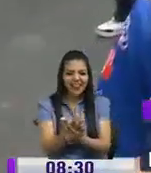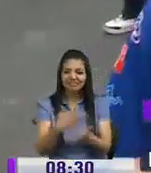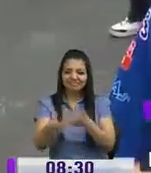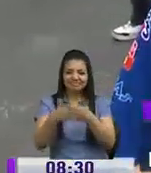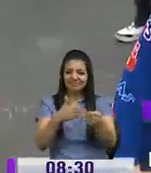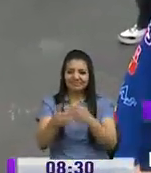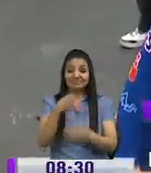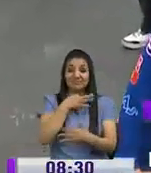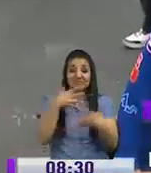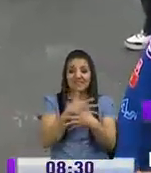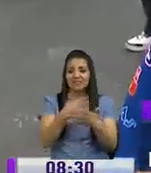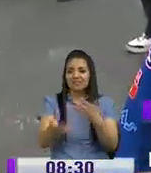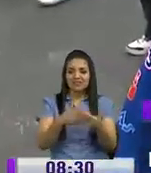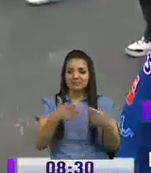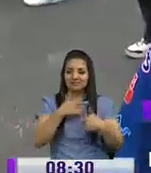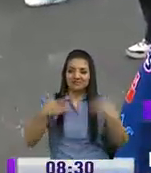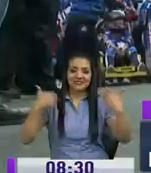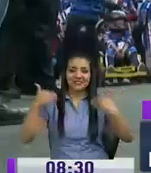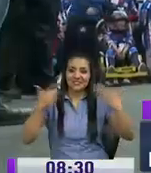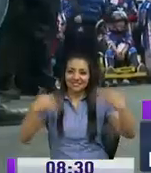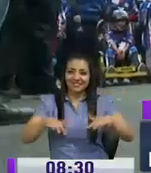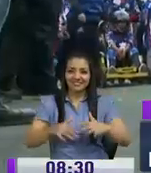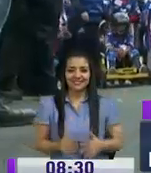dio miedo, pero estoy contenta.